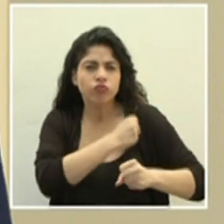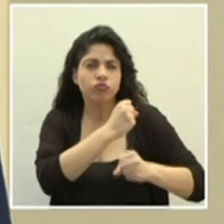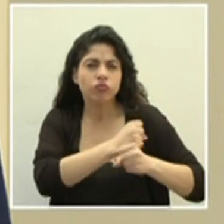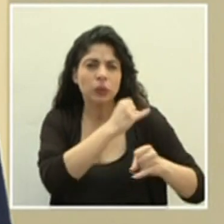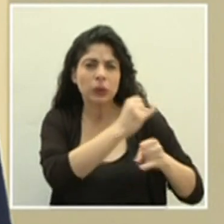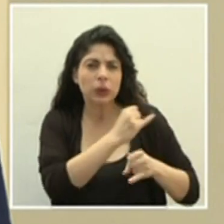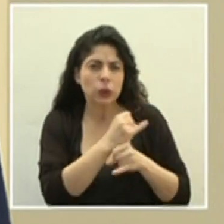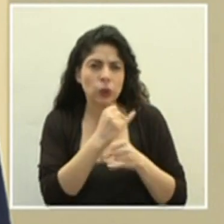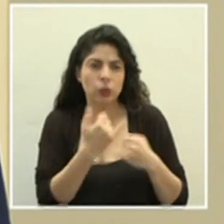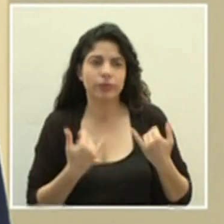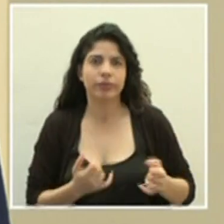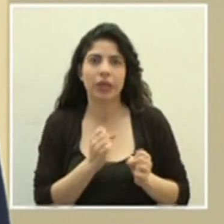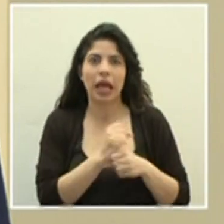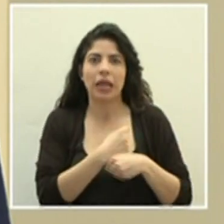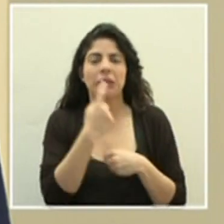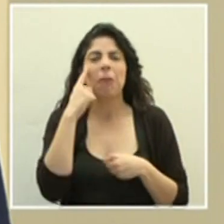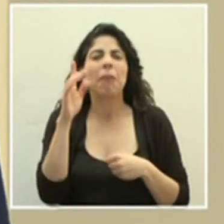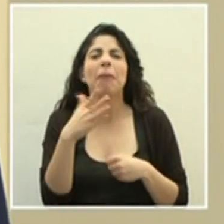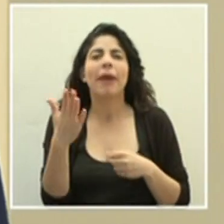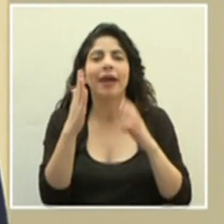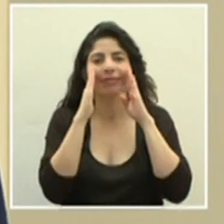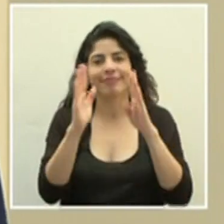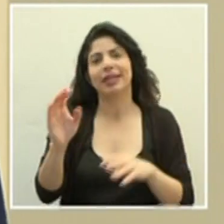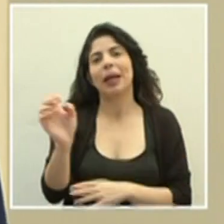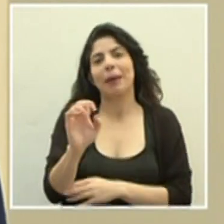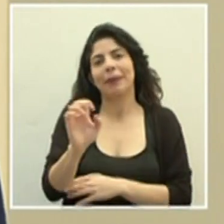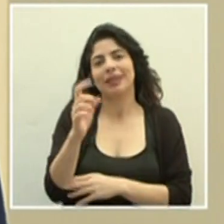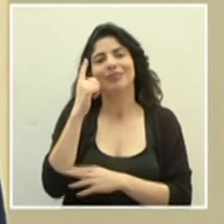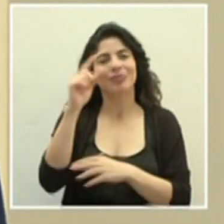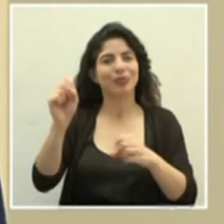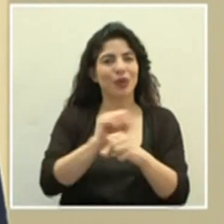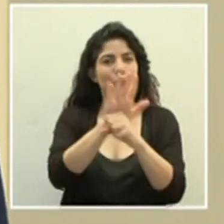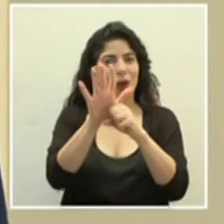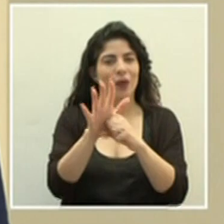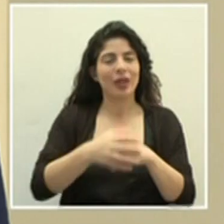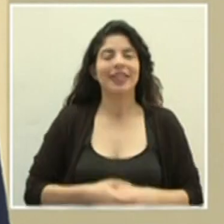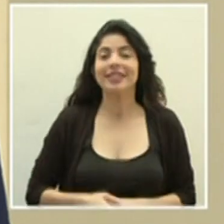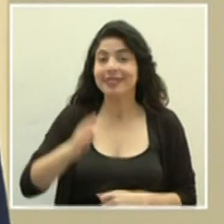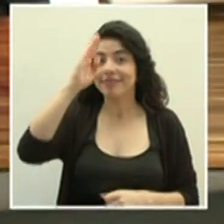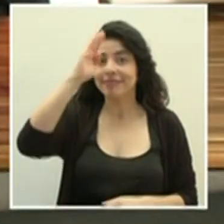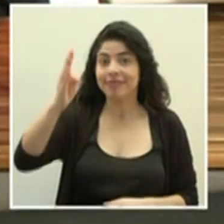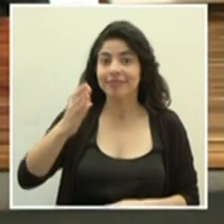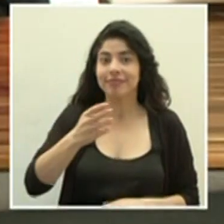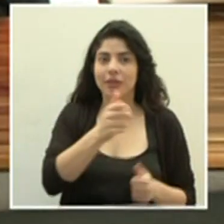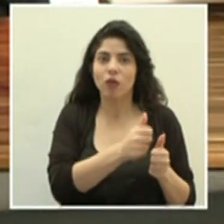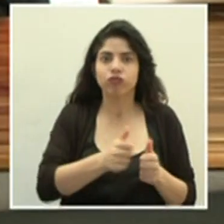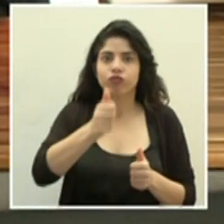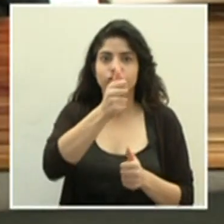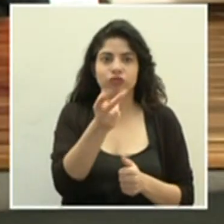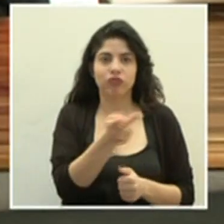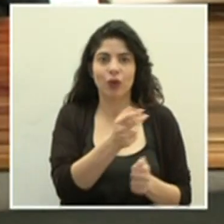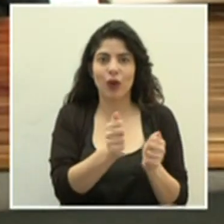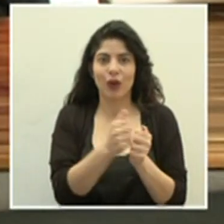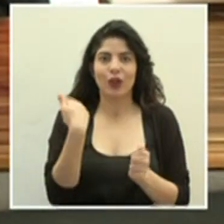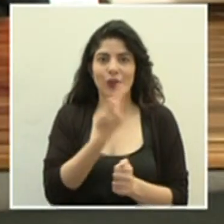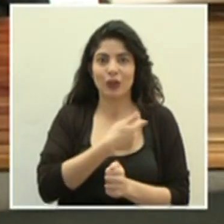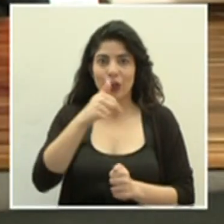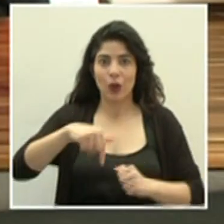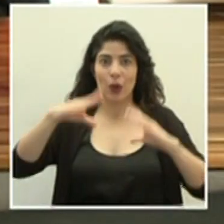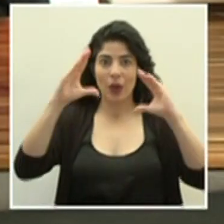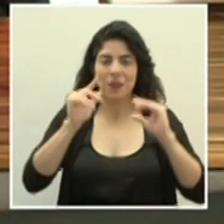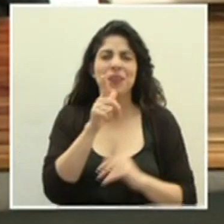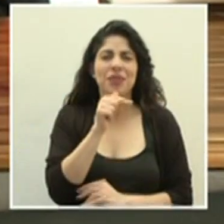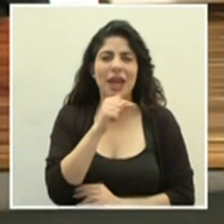institucional que se realiza para atender la emergencia nacional por el COVID-19. Saludamos a los jerarcas que nos acompañan esta tarde,